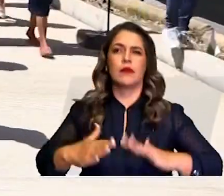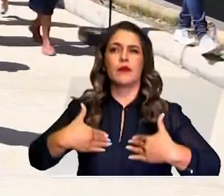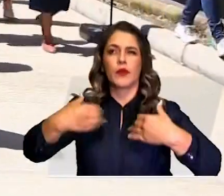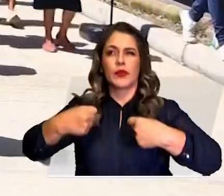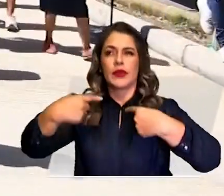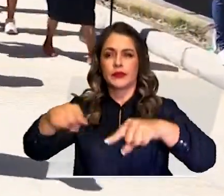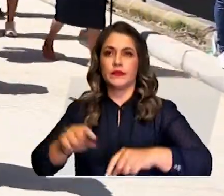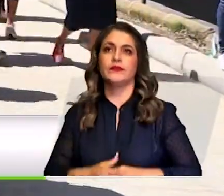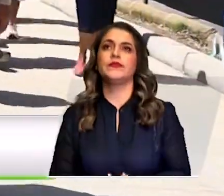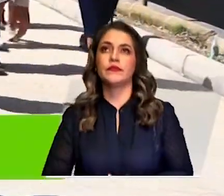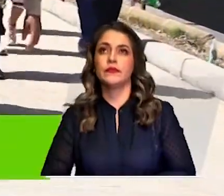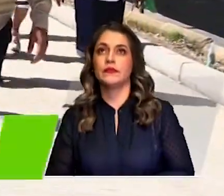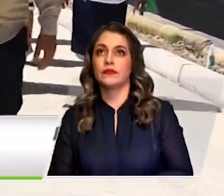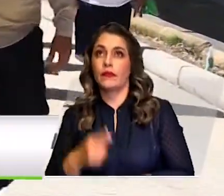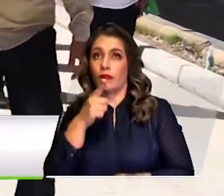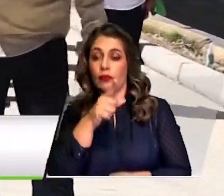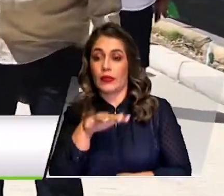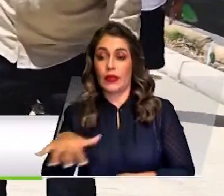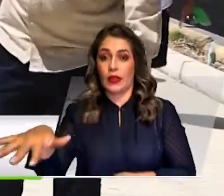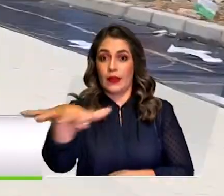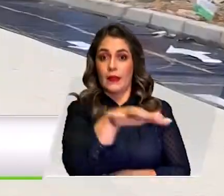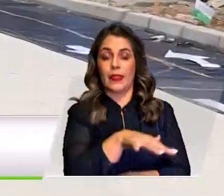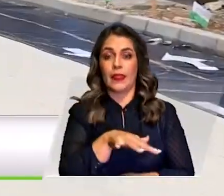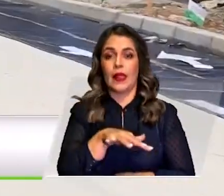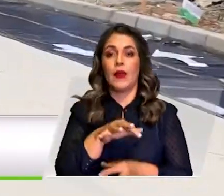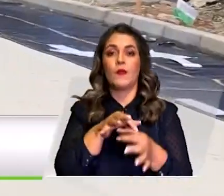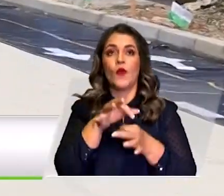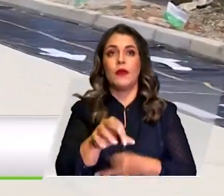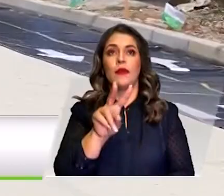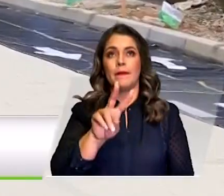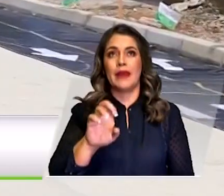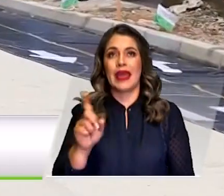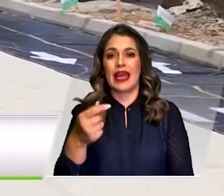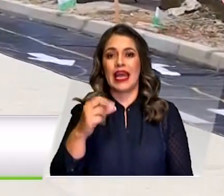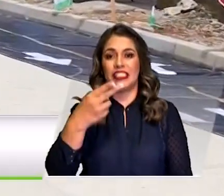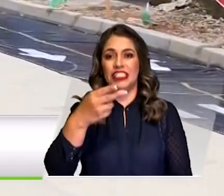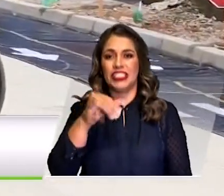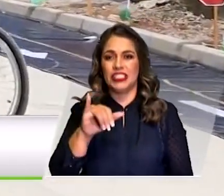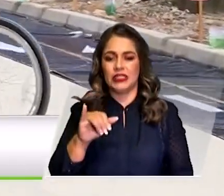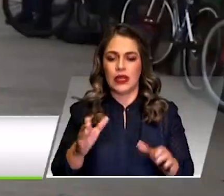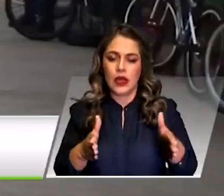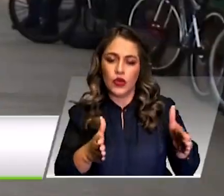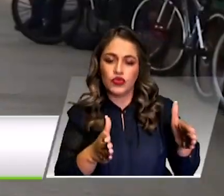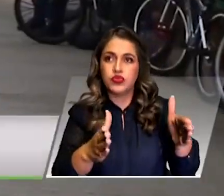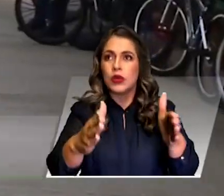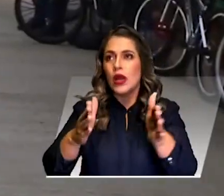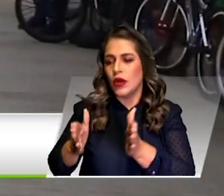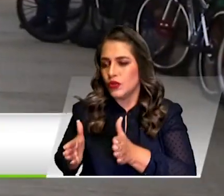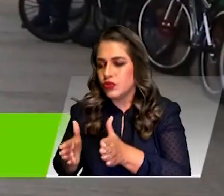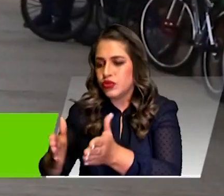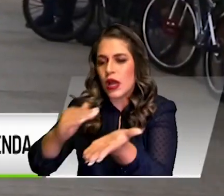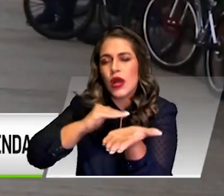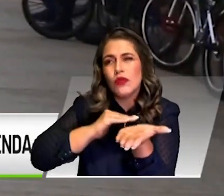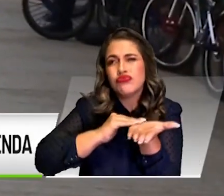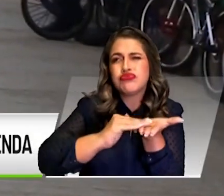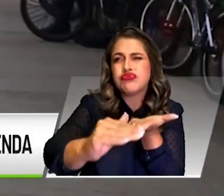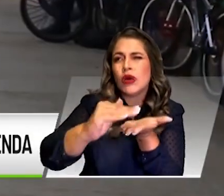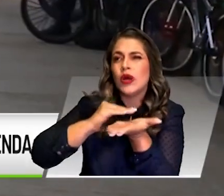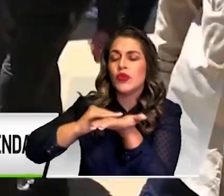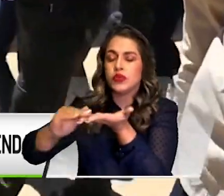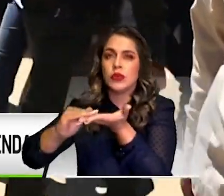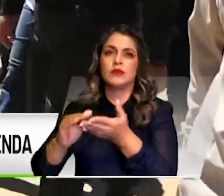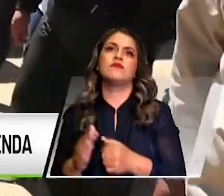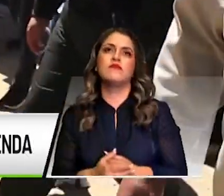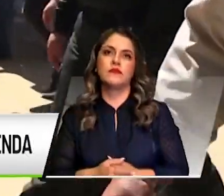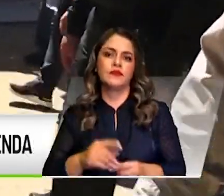en vegachí se pasó revista a la pavimentación de varios tramos de vías urbanas y se anunció un convenio para el mejoramiento